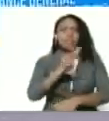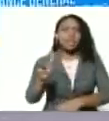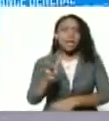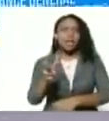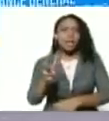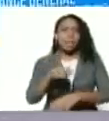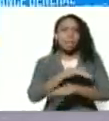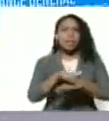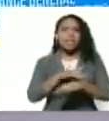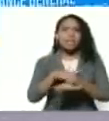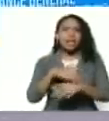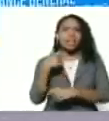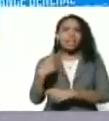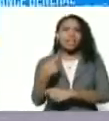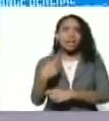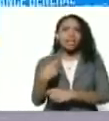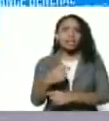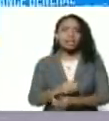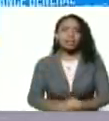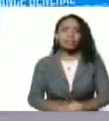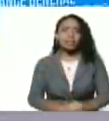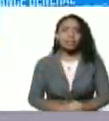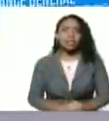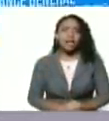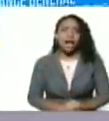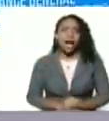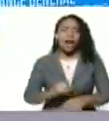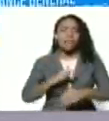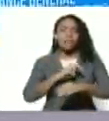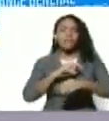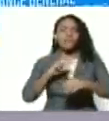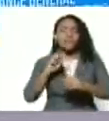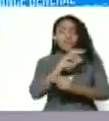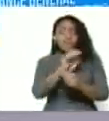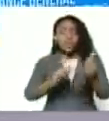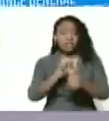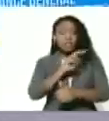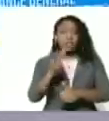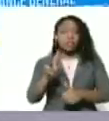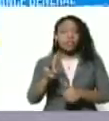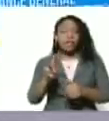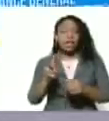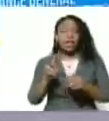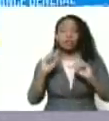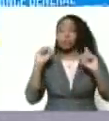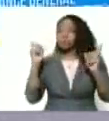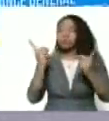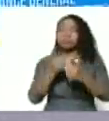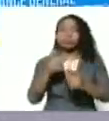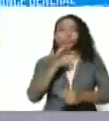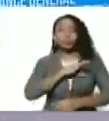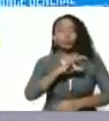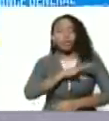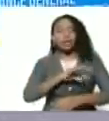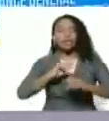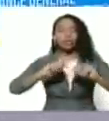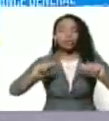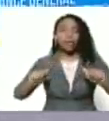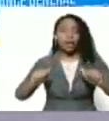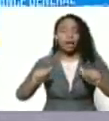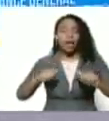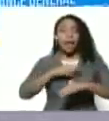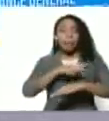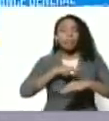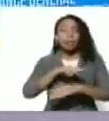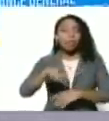y ministra de Finanzas, al vicepresidente del Socialismo Territorial y a usted, ministra del Poder Popular para la